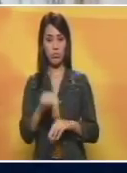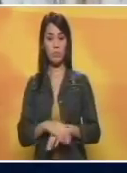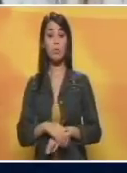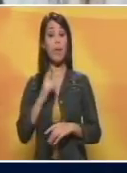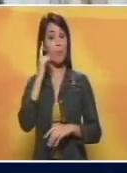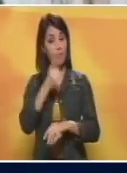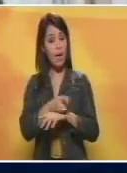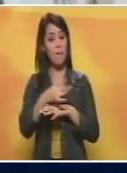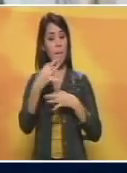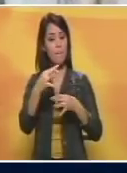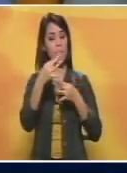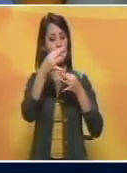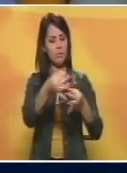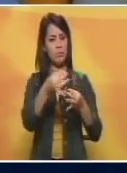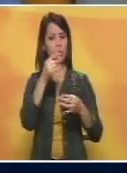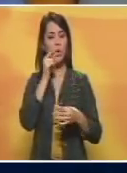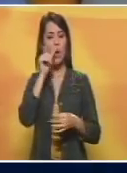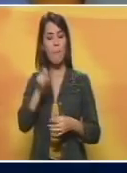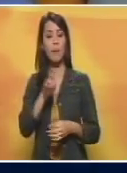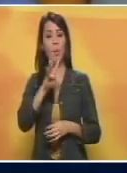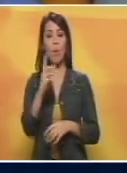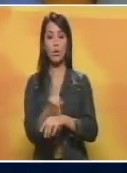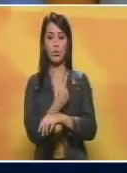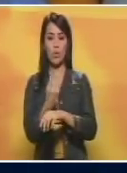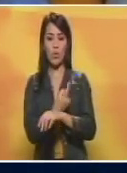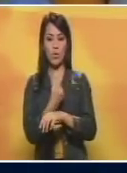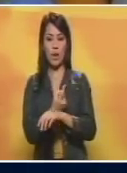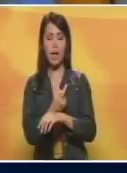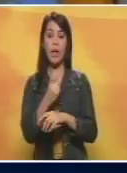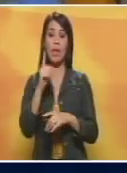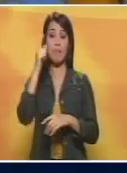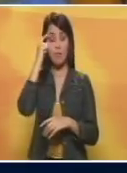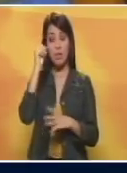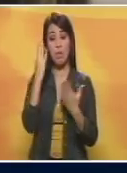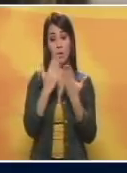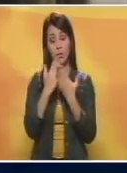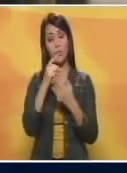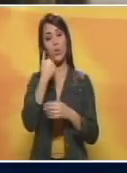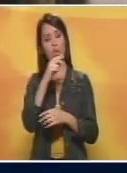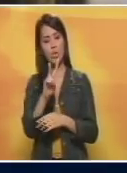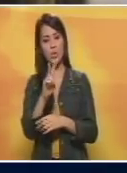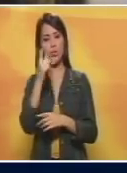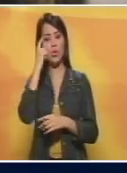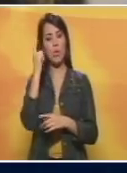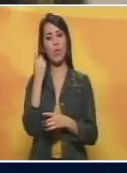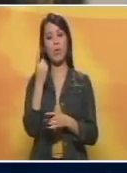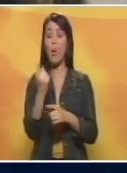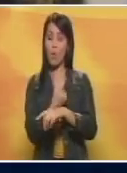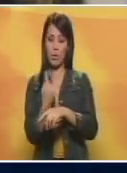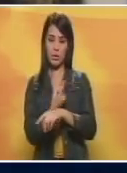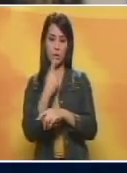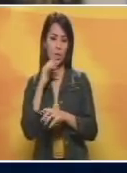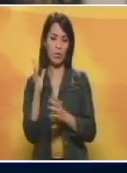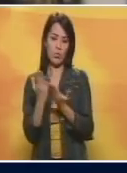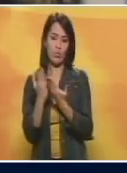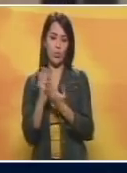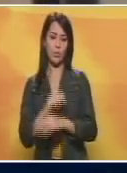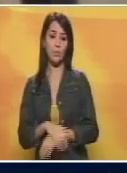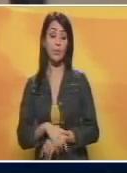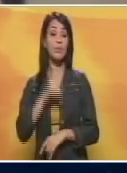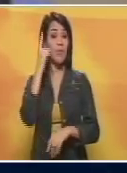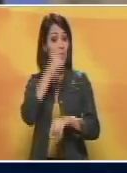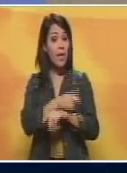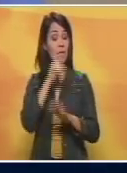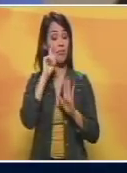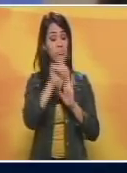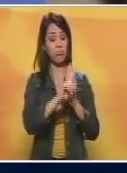deberá darle custodia de los niños sabrás durante cuatro horas los días escolares y 12 horas los no escolares ahora ella tendrá que cumplir con este